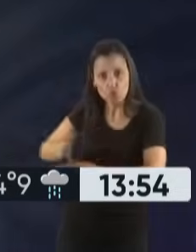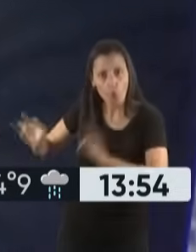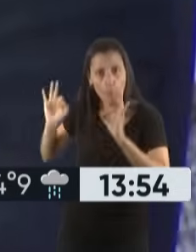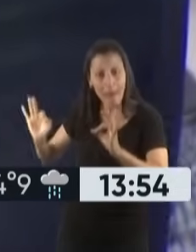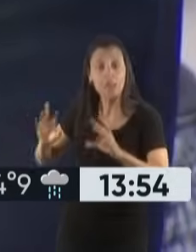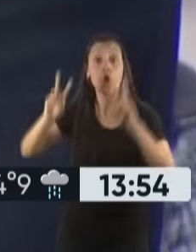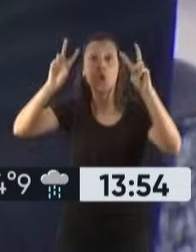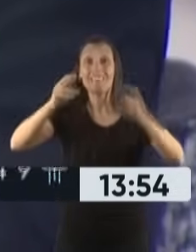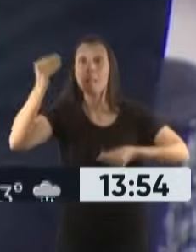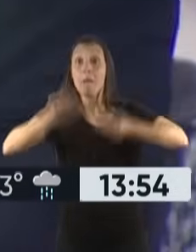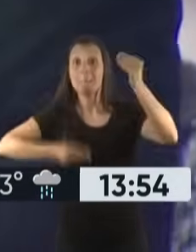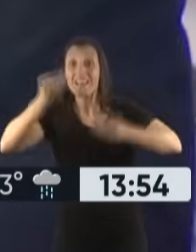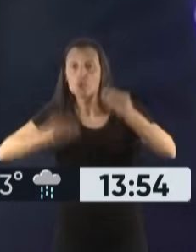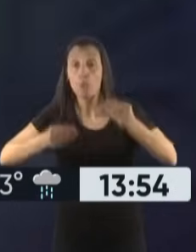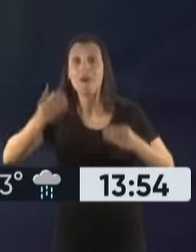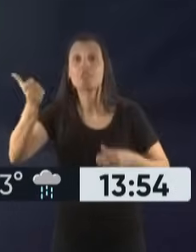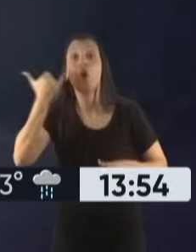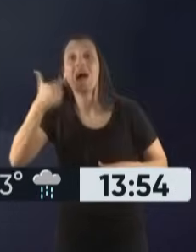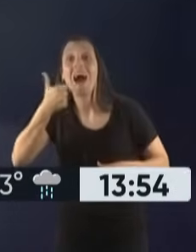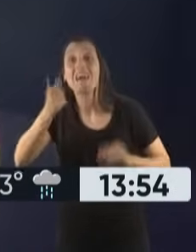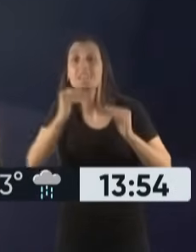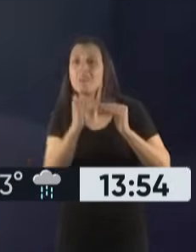El presupuesto de Aiza aumentó el